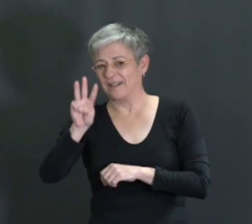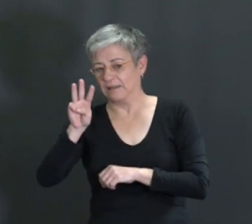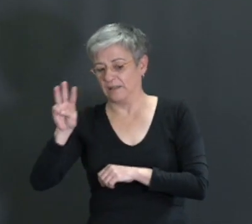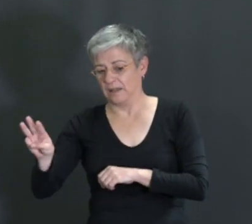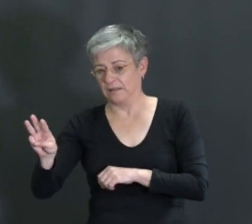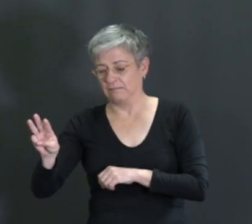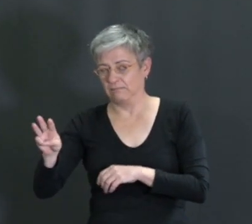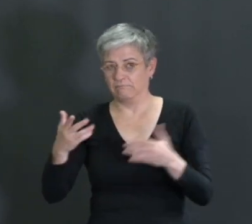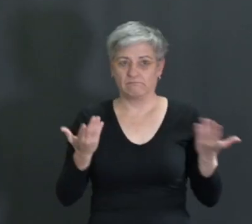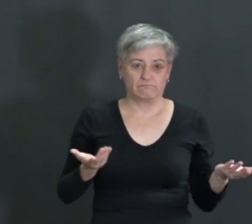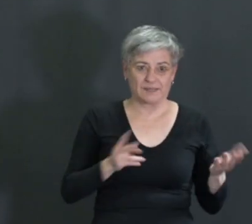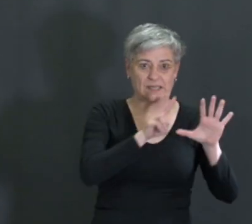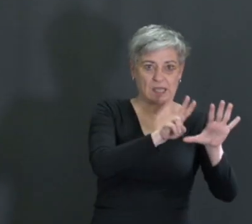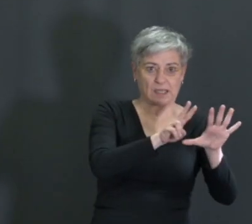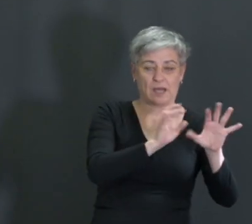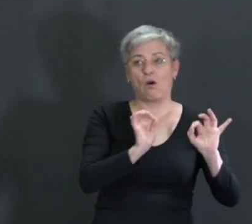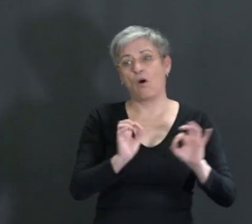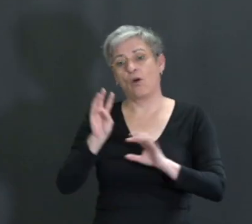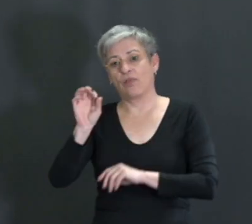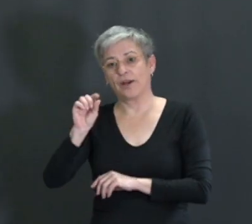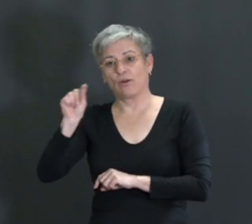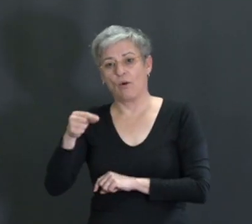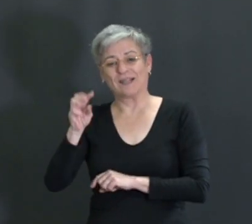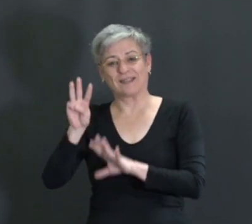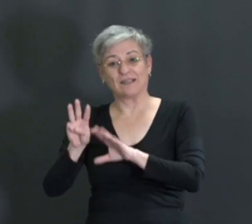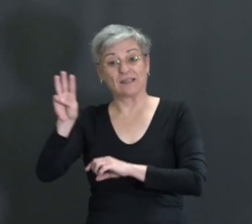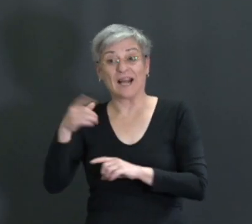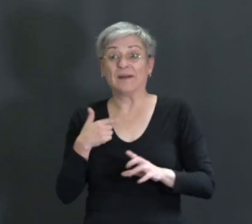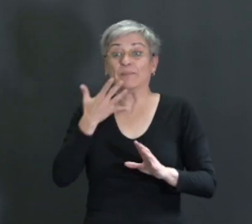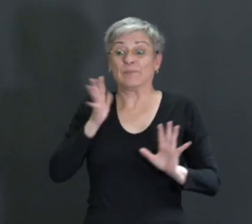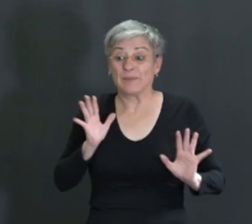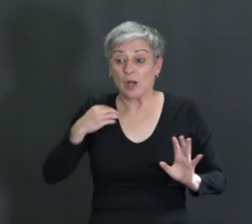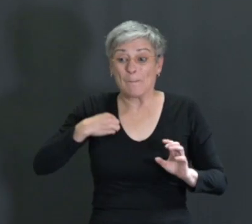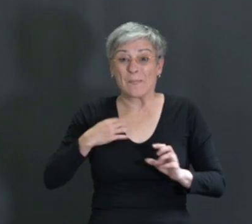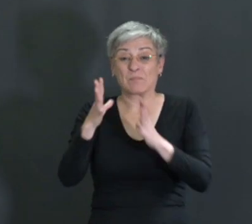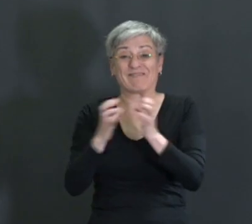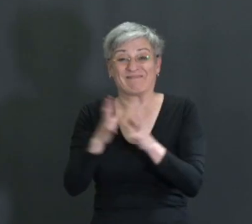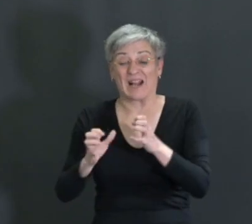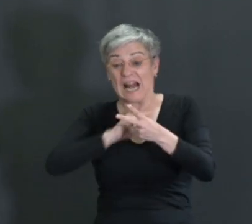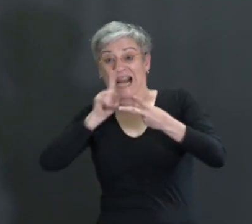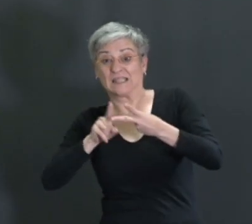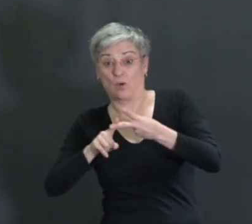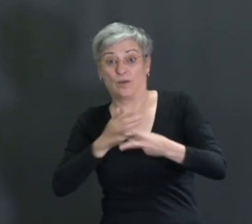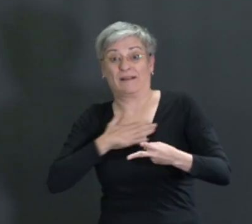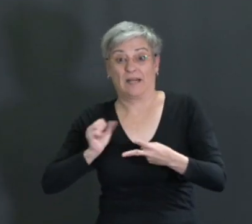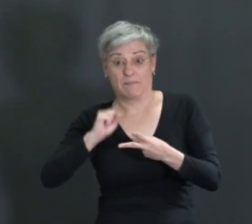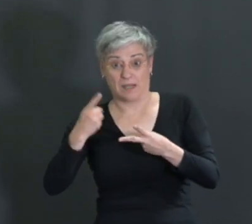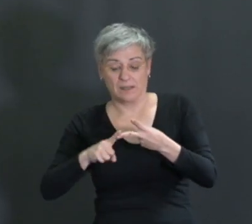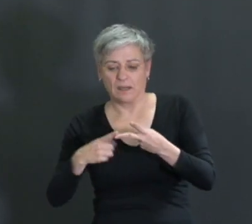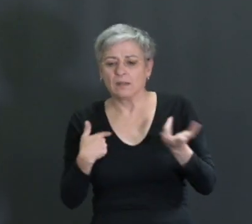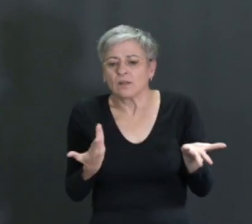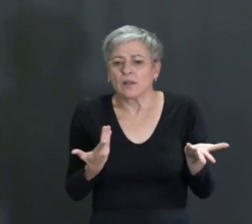0,33%, siendo la segunda actividad más deseada por las personas con discapacidad. ¿Qué ocurre ahí? Que hay una serie